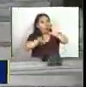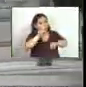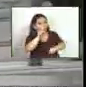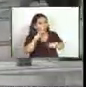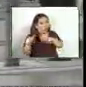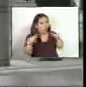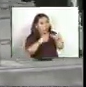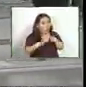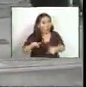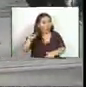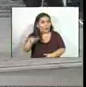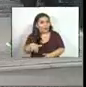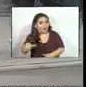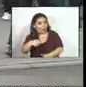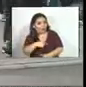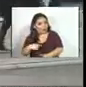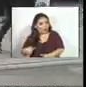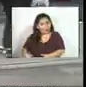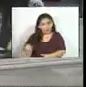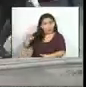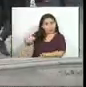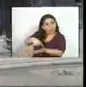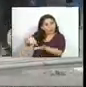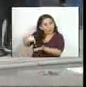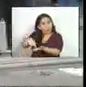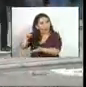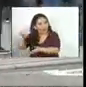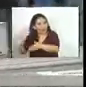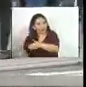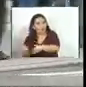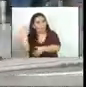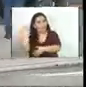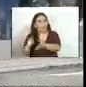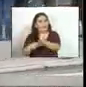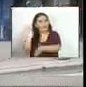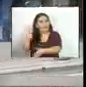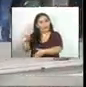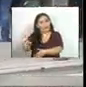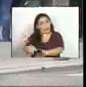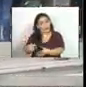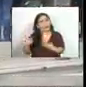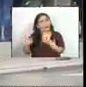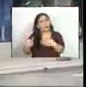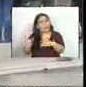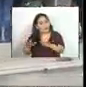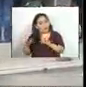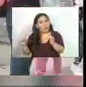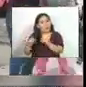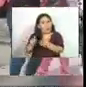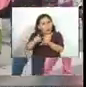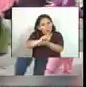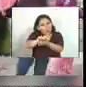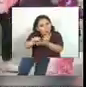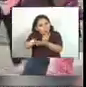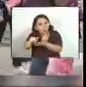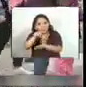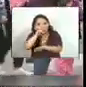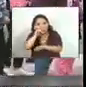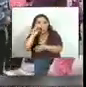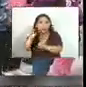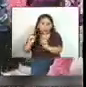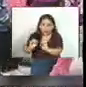en Wuhan la ciudad china donde surgió el COVID-19 también reabrió sus colegios y jardines de